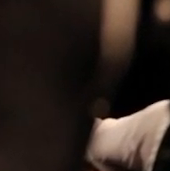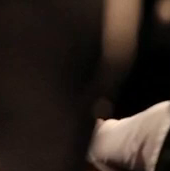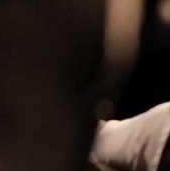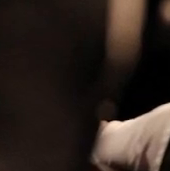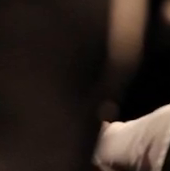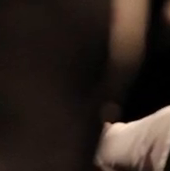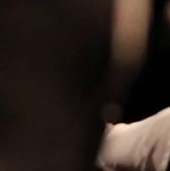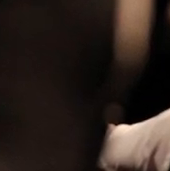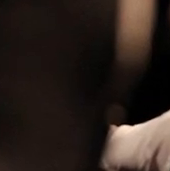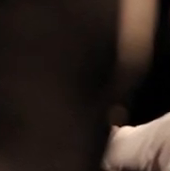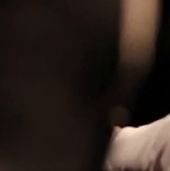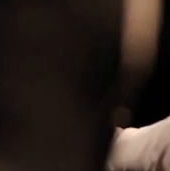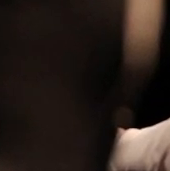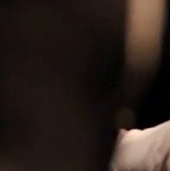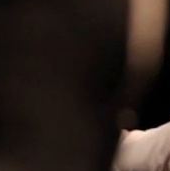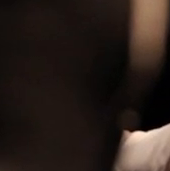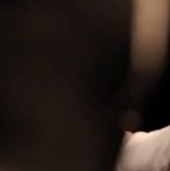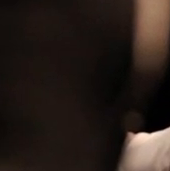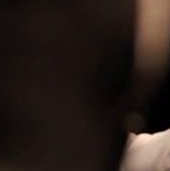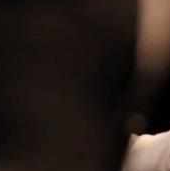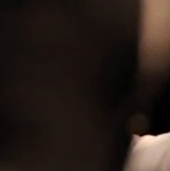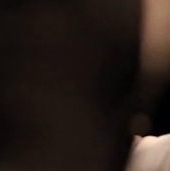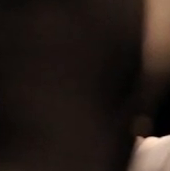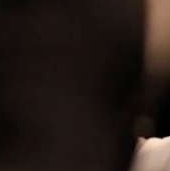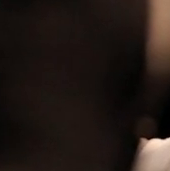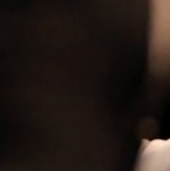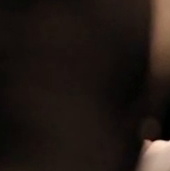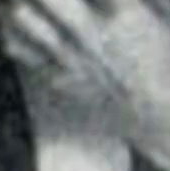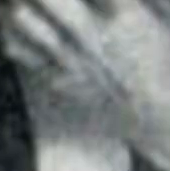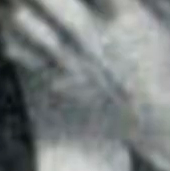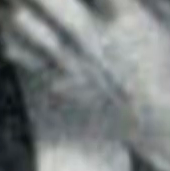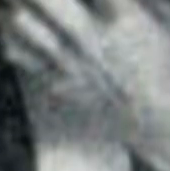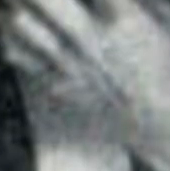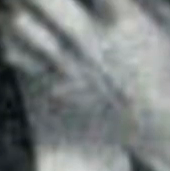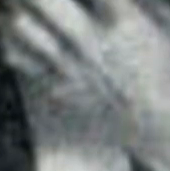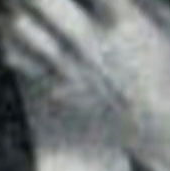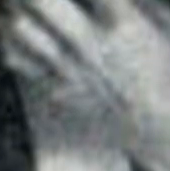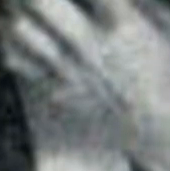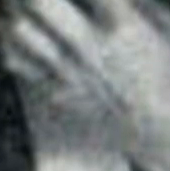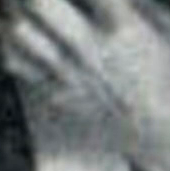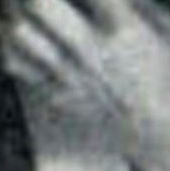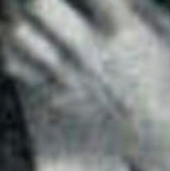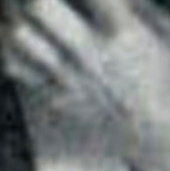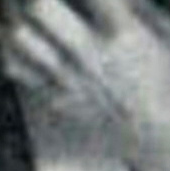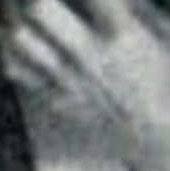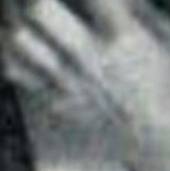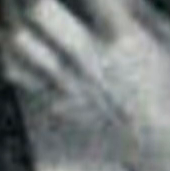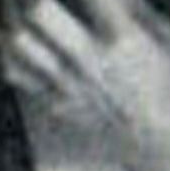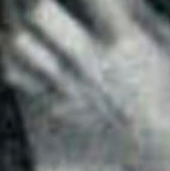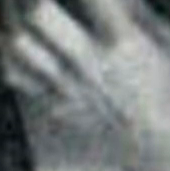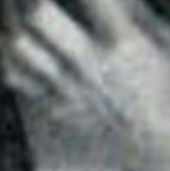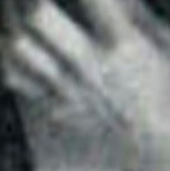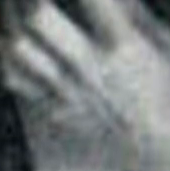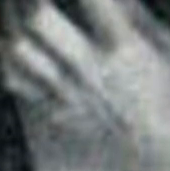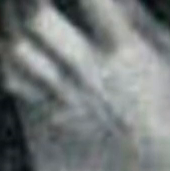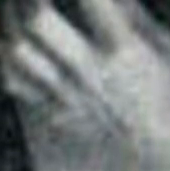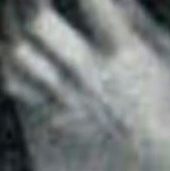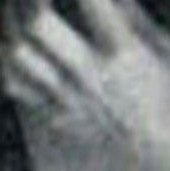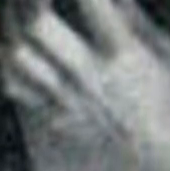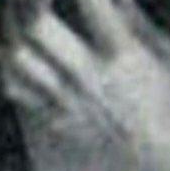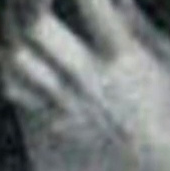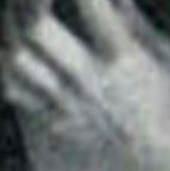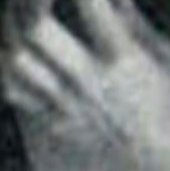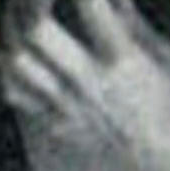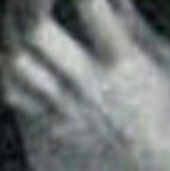de 1947 en algesiras España su padre fue un gran aficionado de la guitarra y en las fiestas